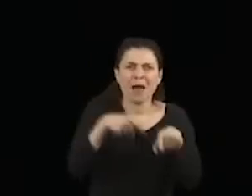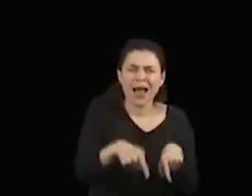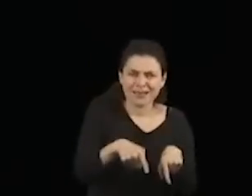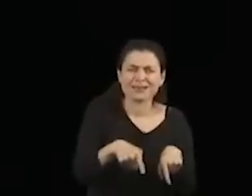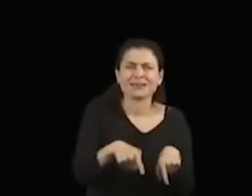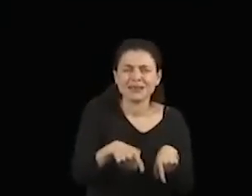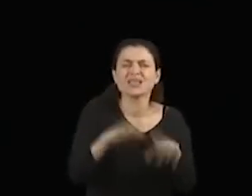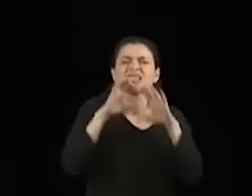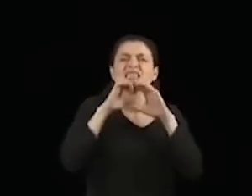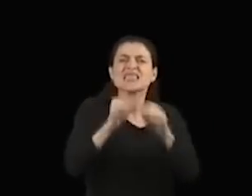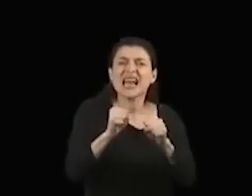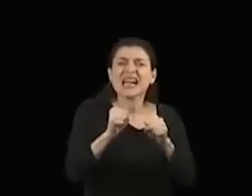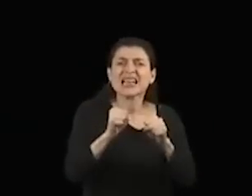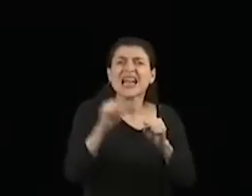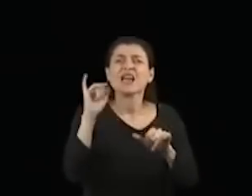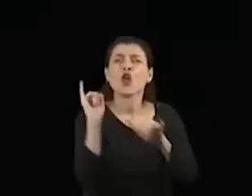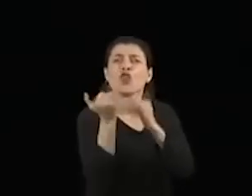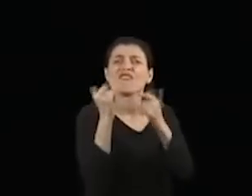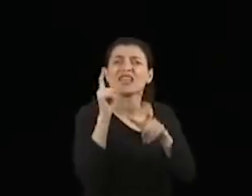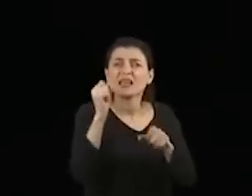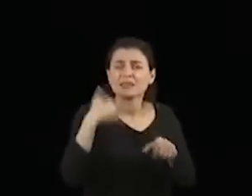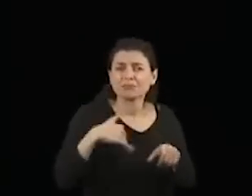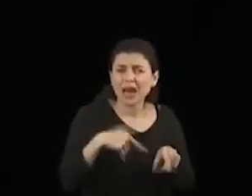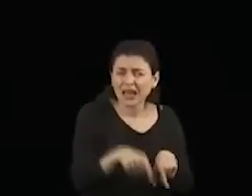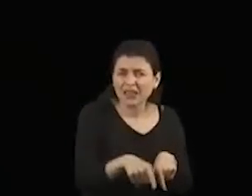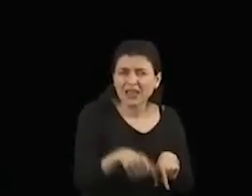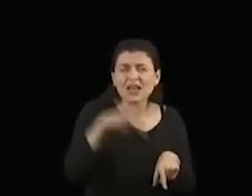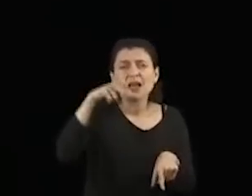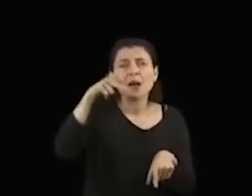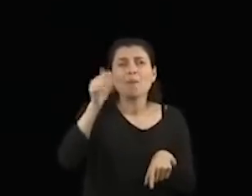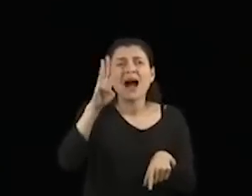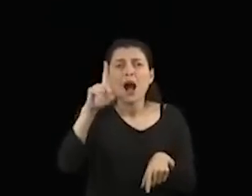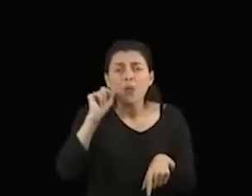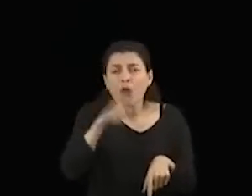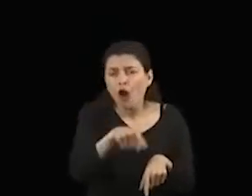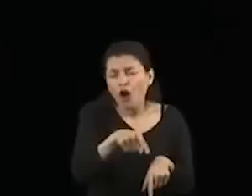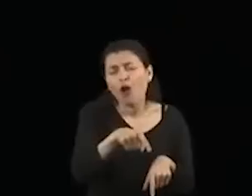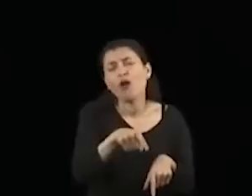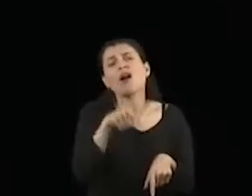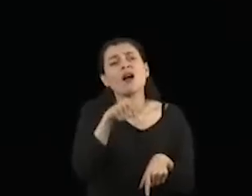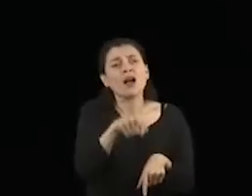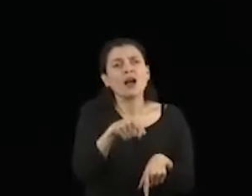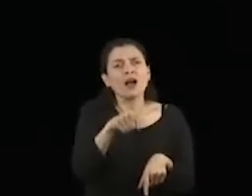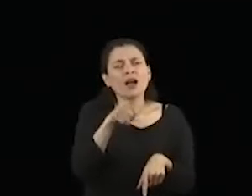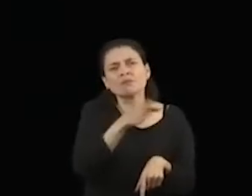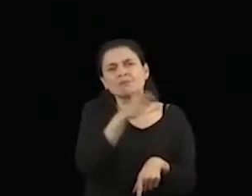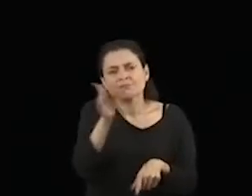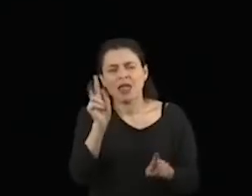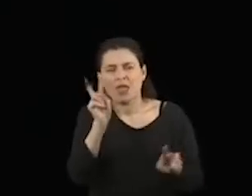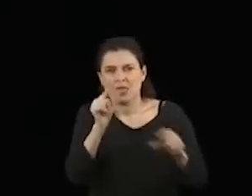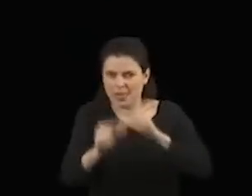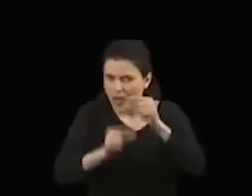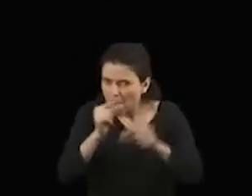el secretario de Finanzas, digamos, Pablo Quirno, ¿qué es lo que fue haciendo? Fue armando una curva